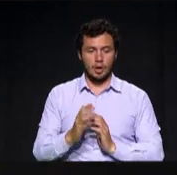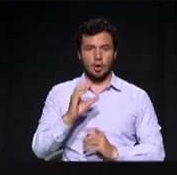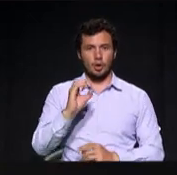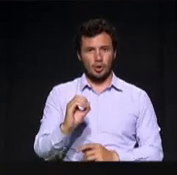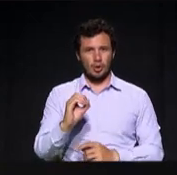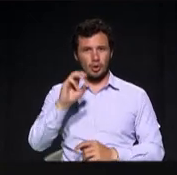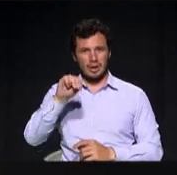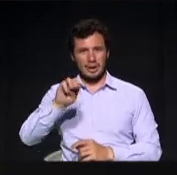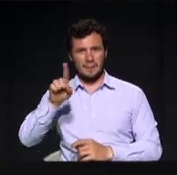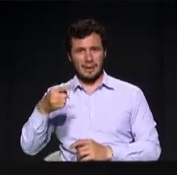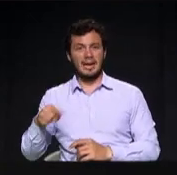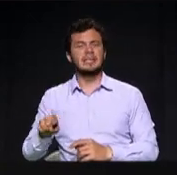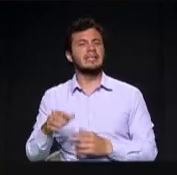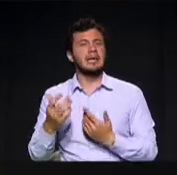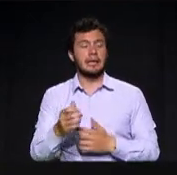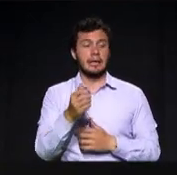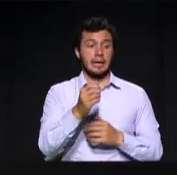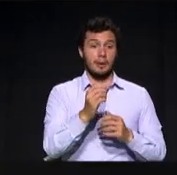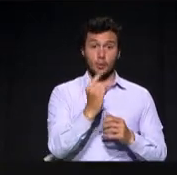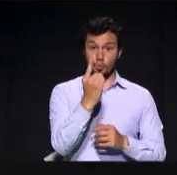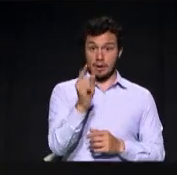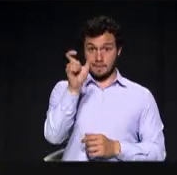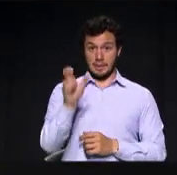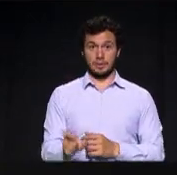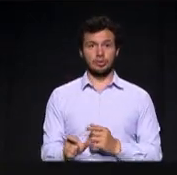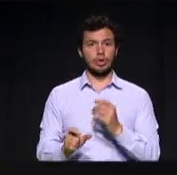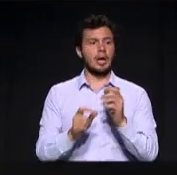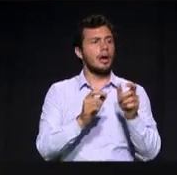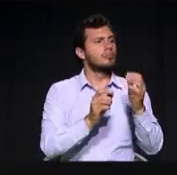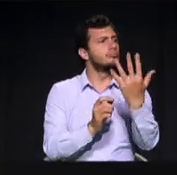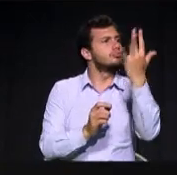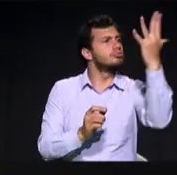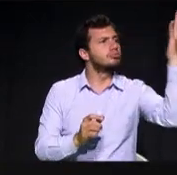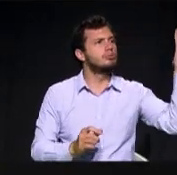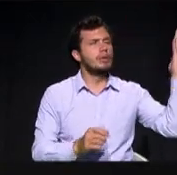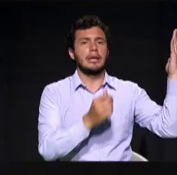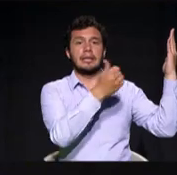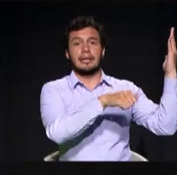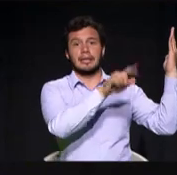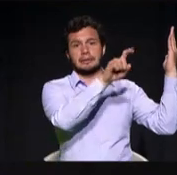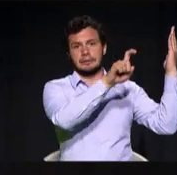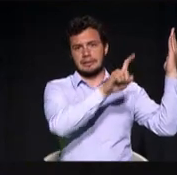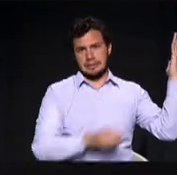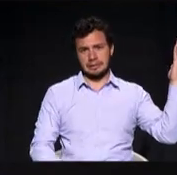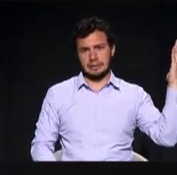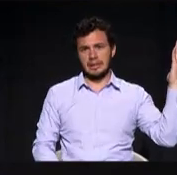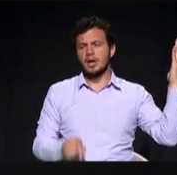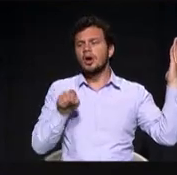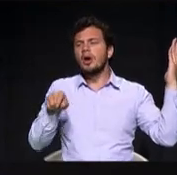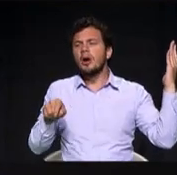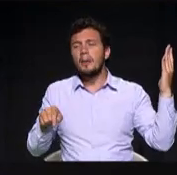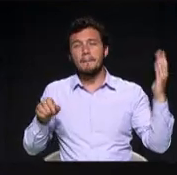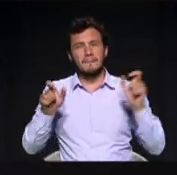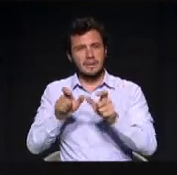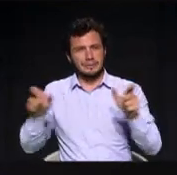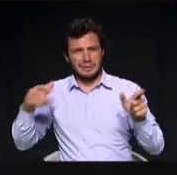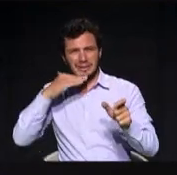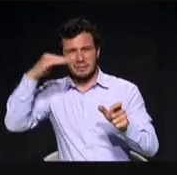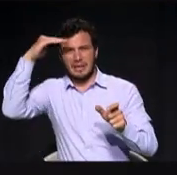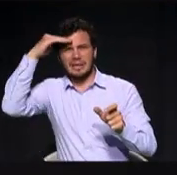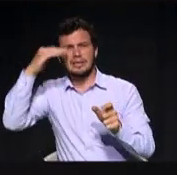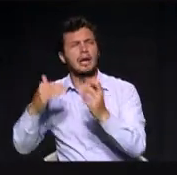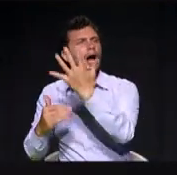16 árboles por persona medellín tiene 2 millones 508 mil habitantes lo multiplicamos por 16 los de 40 millones